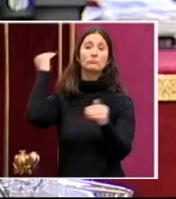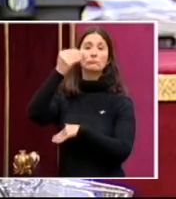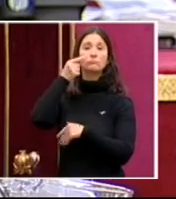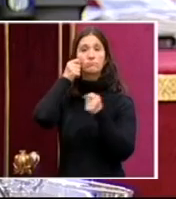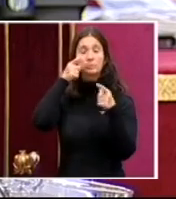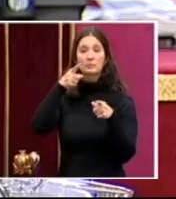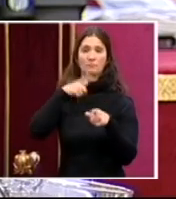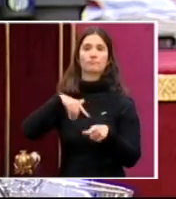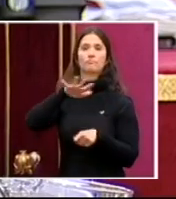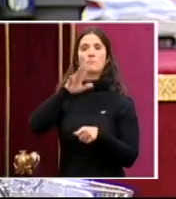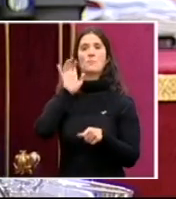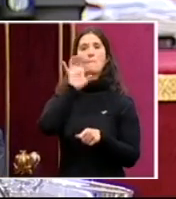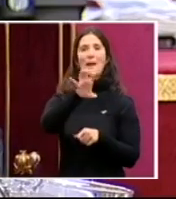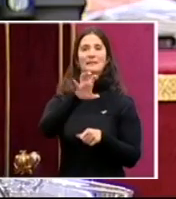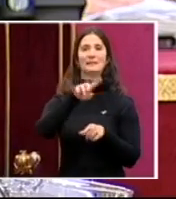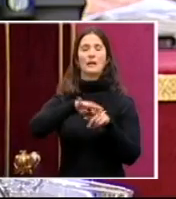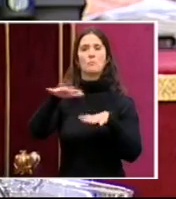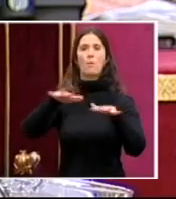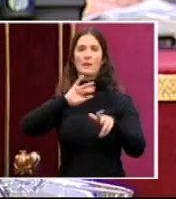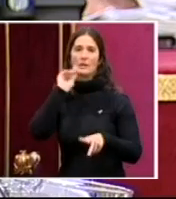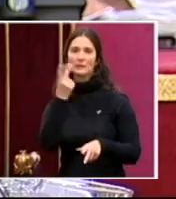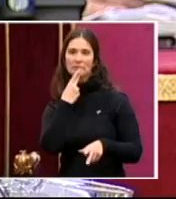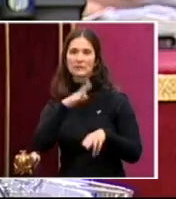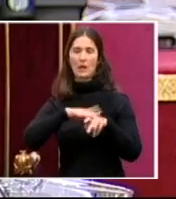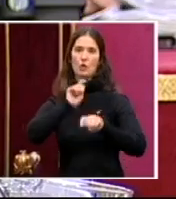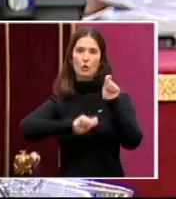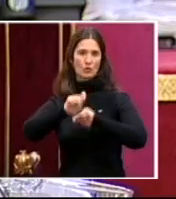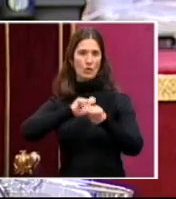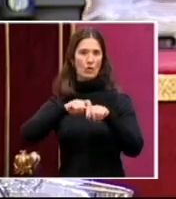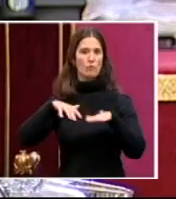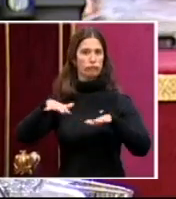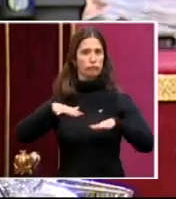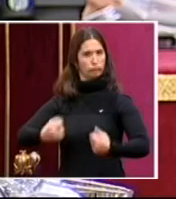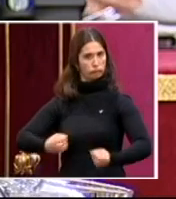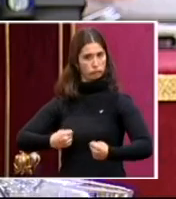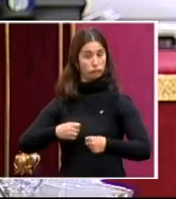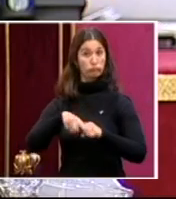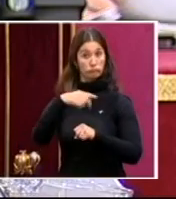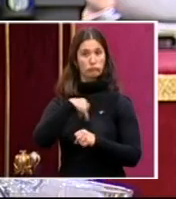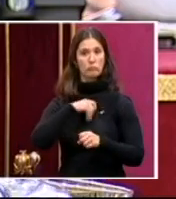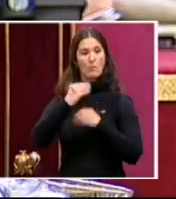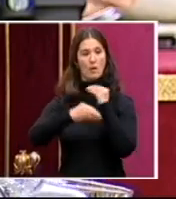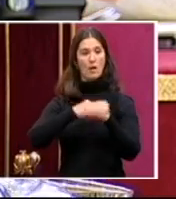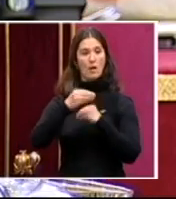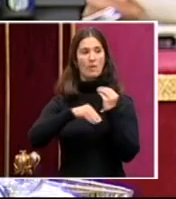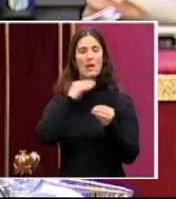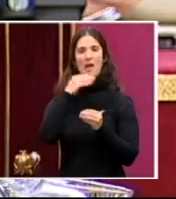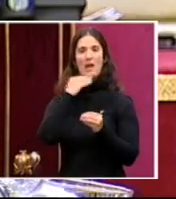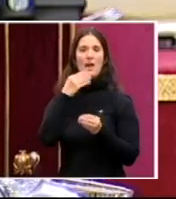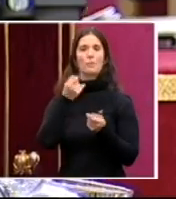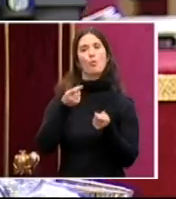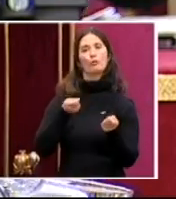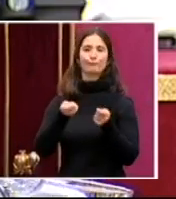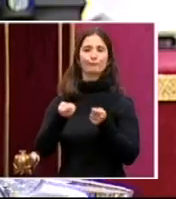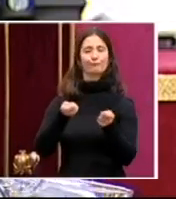en países con movimientos trans y organizaciones de la sociedad civil fuertes, que realizan algún tipo de monitoreo